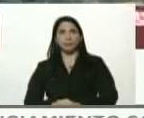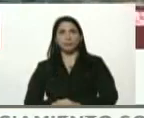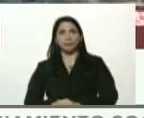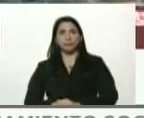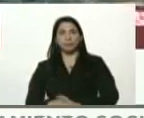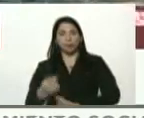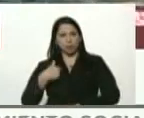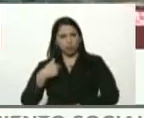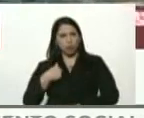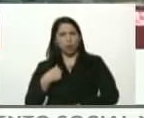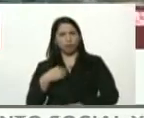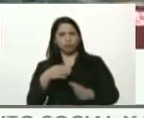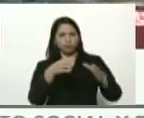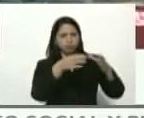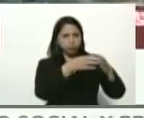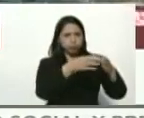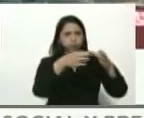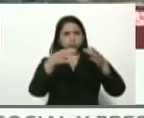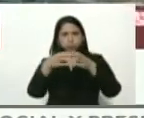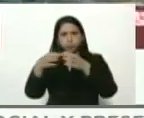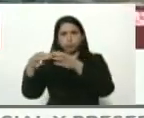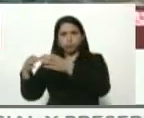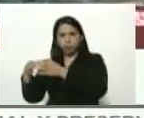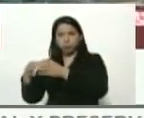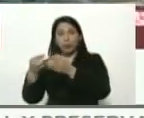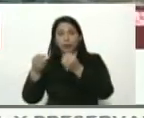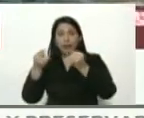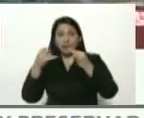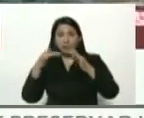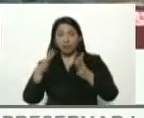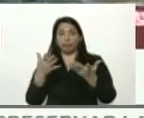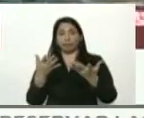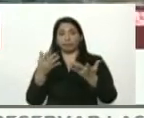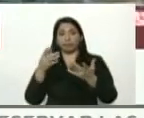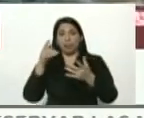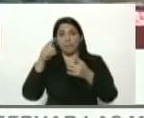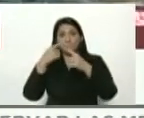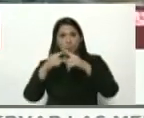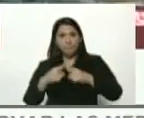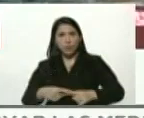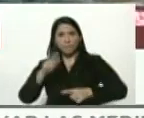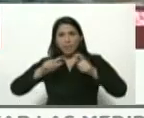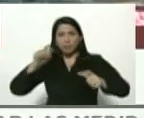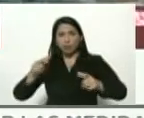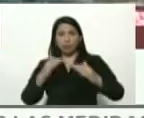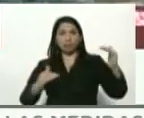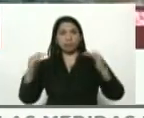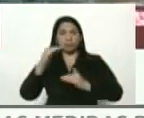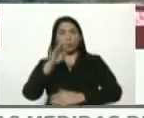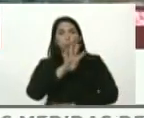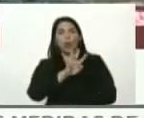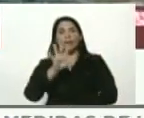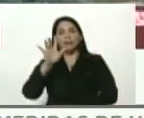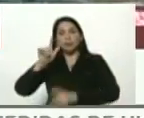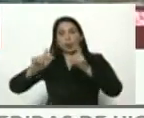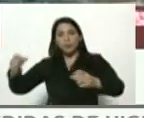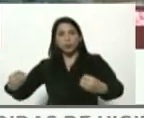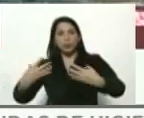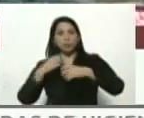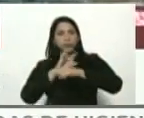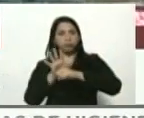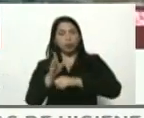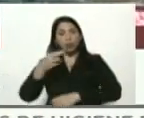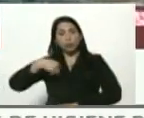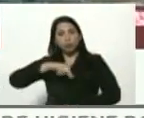he reagrupado por la cantidad del número de casos, que el día de hoy asciende a 45,